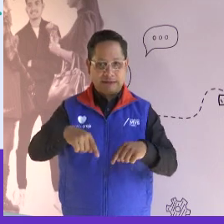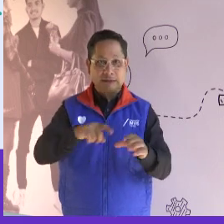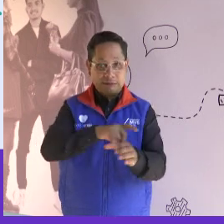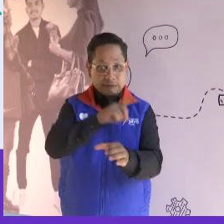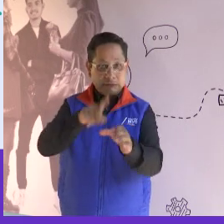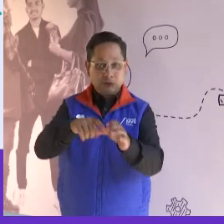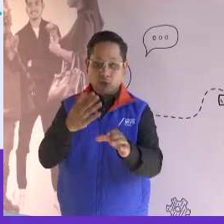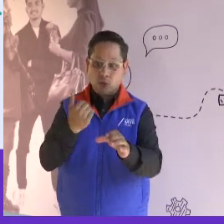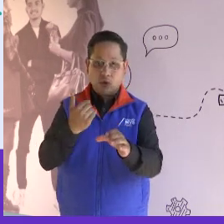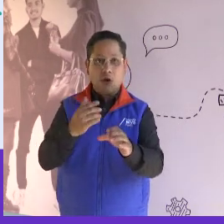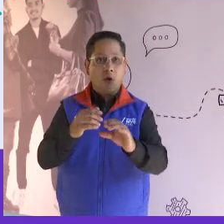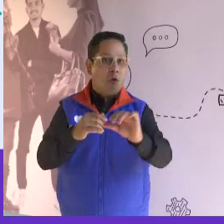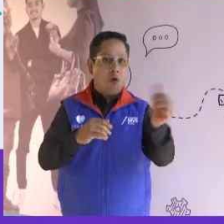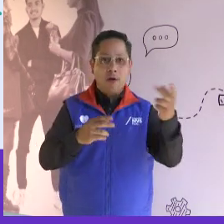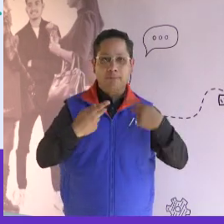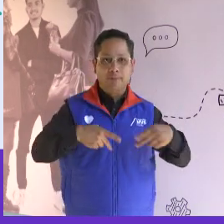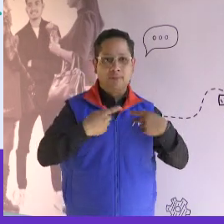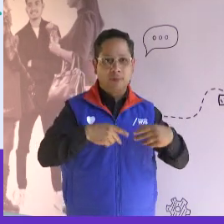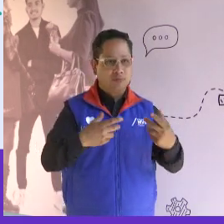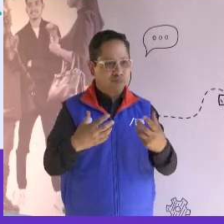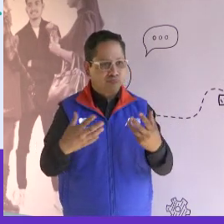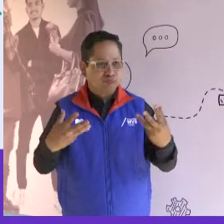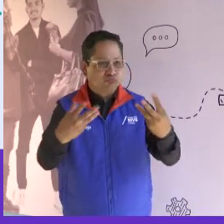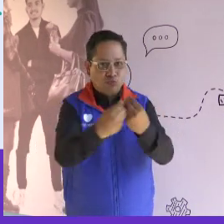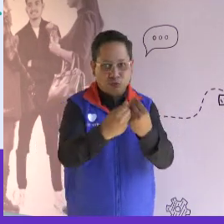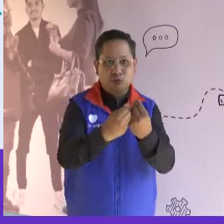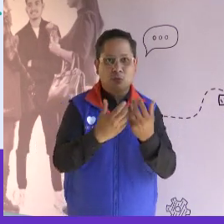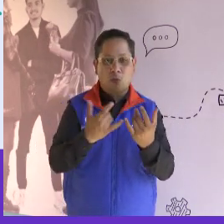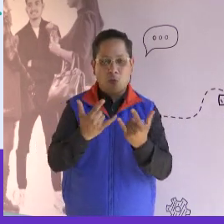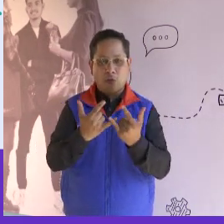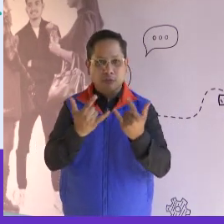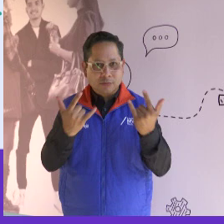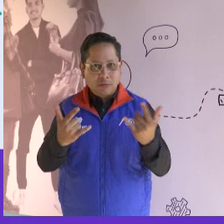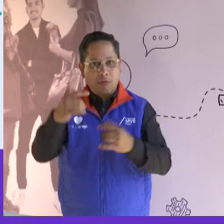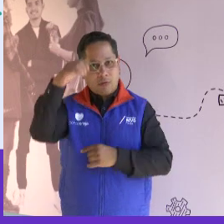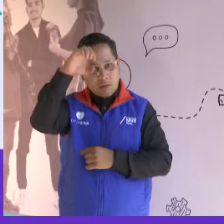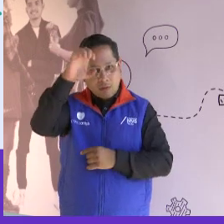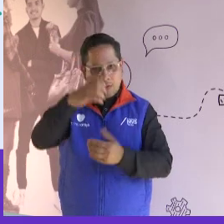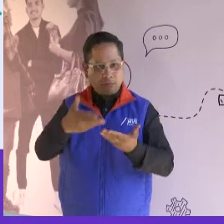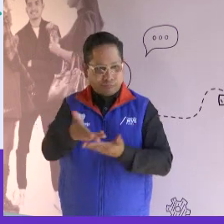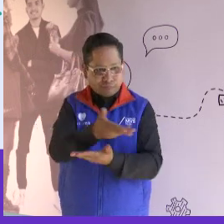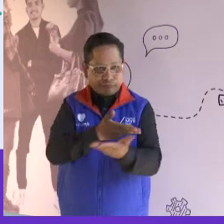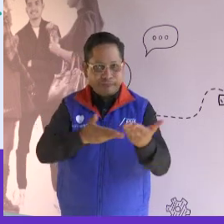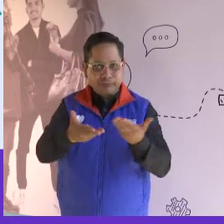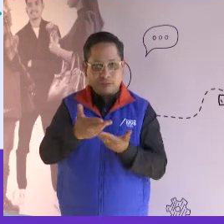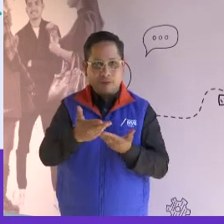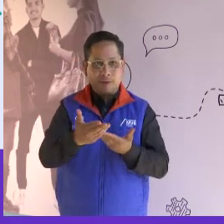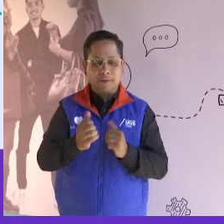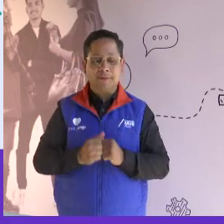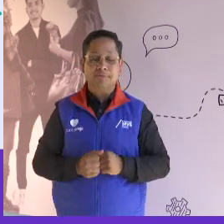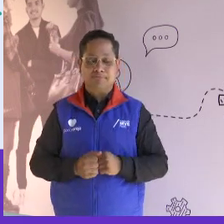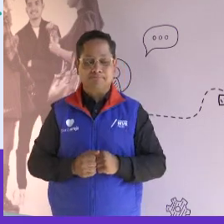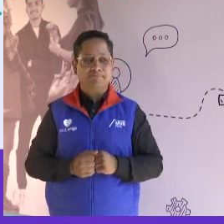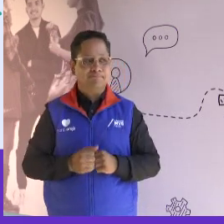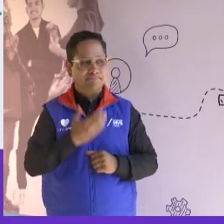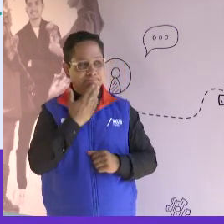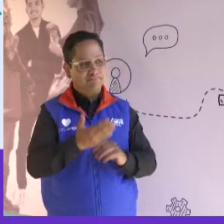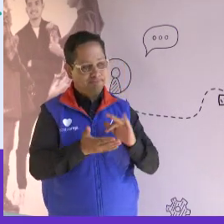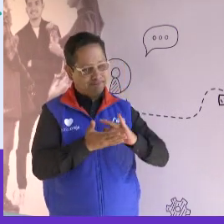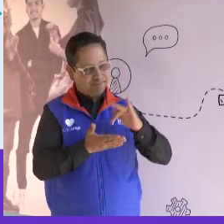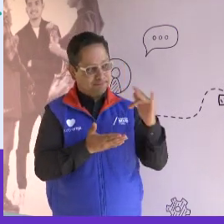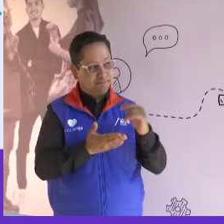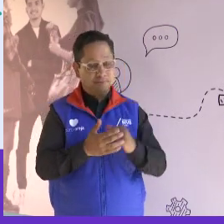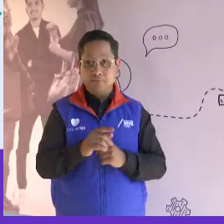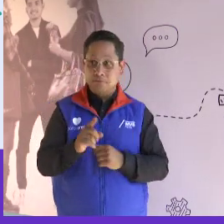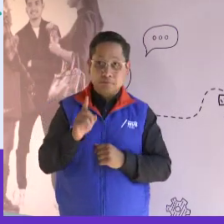vez aprendiendo, dialogando y compartiendo experiencia, ¿no? Muchas gracias, Luis. Lourdes,